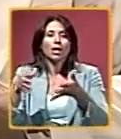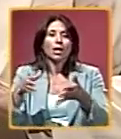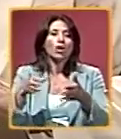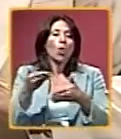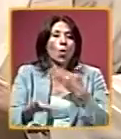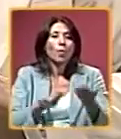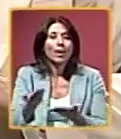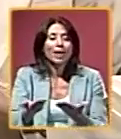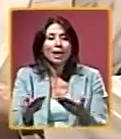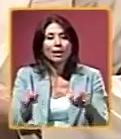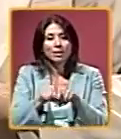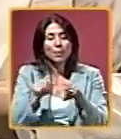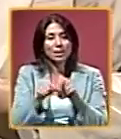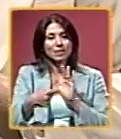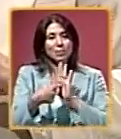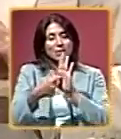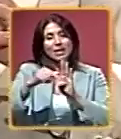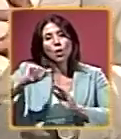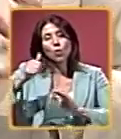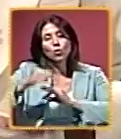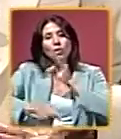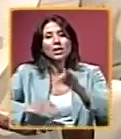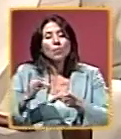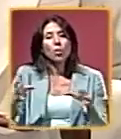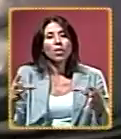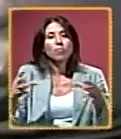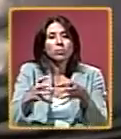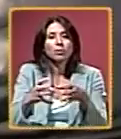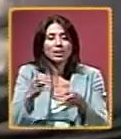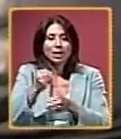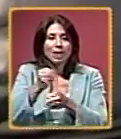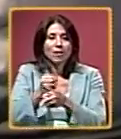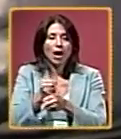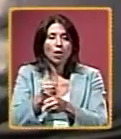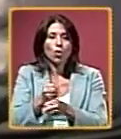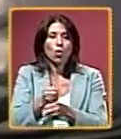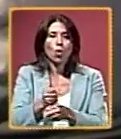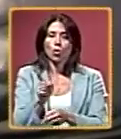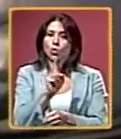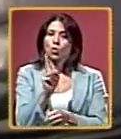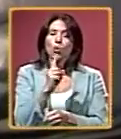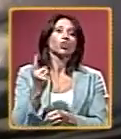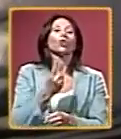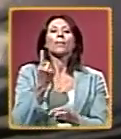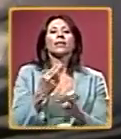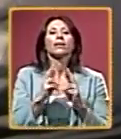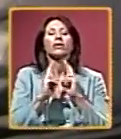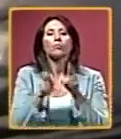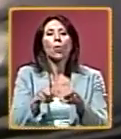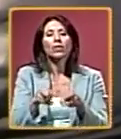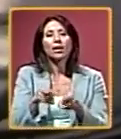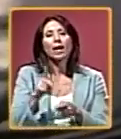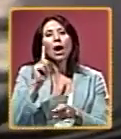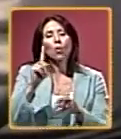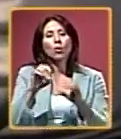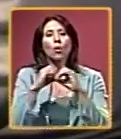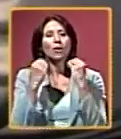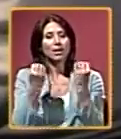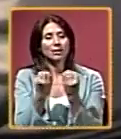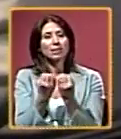dan otro tipo de conjunciones de trabajo no propiamente que responden a una